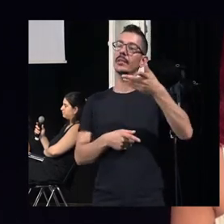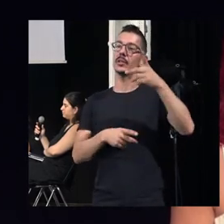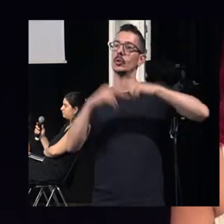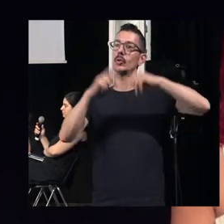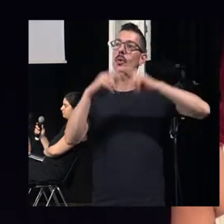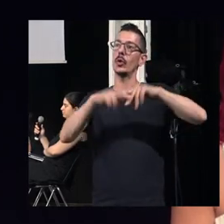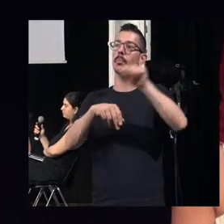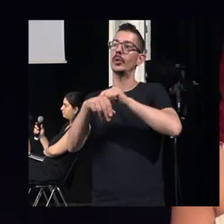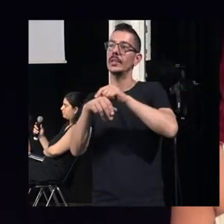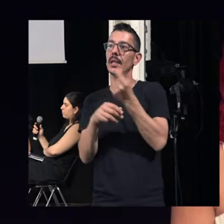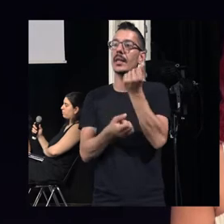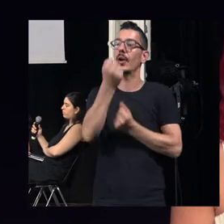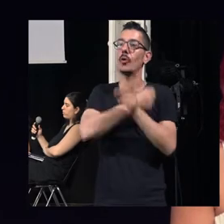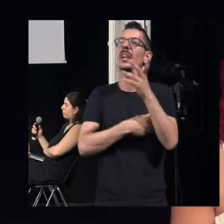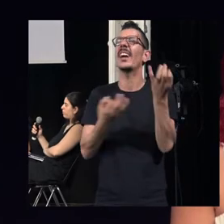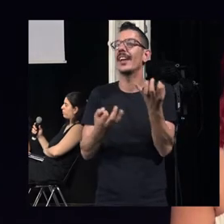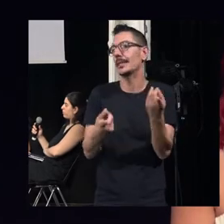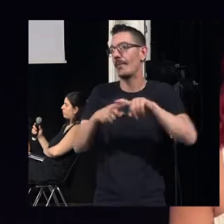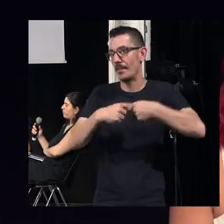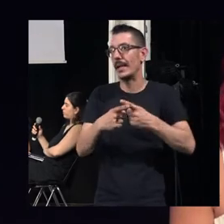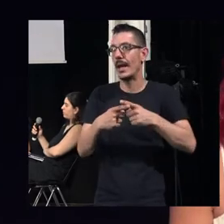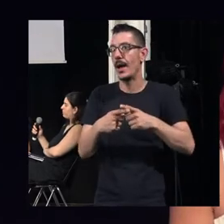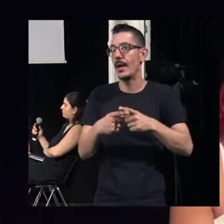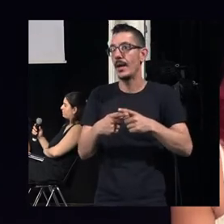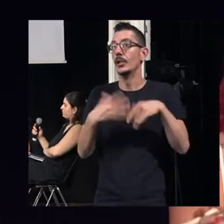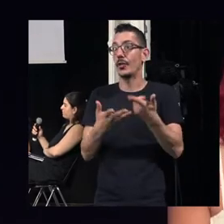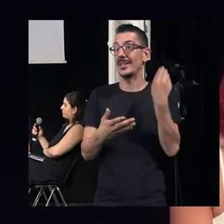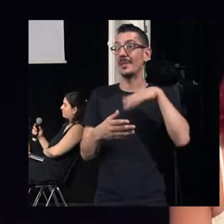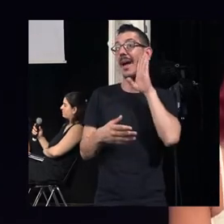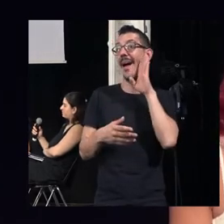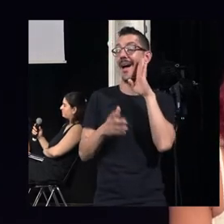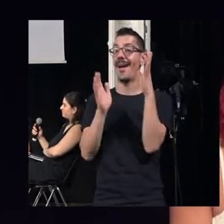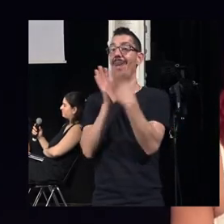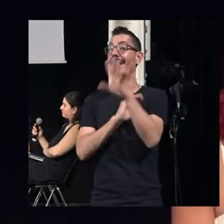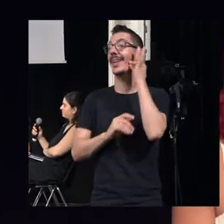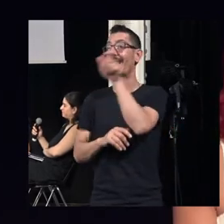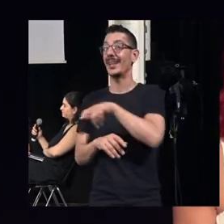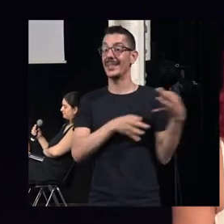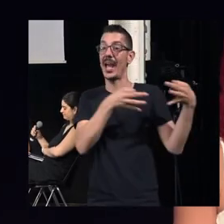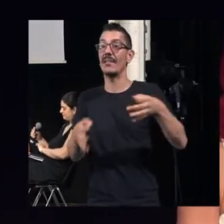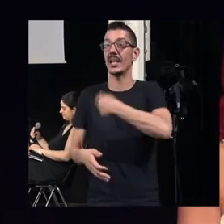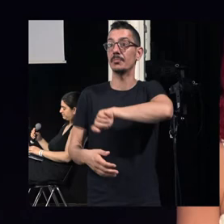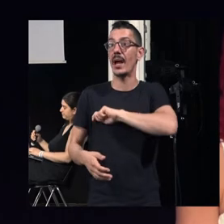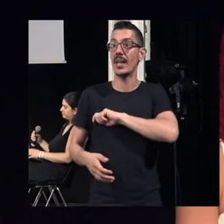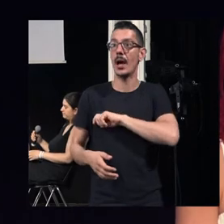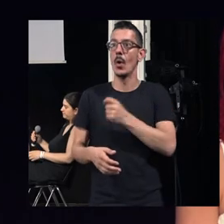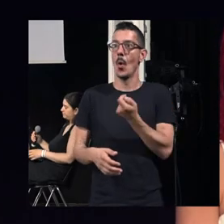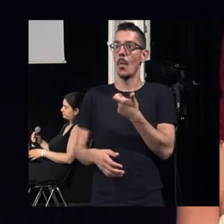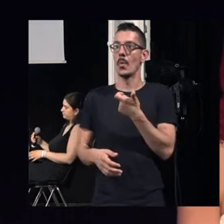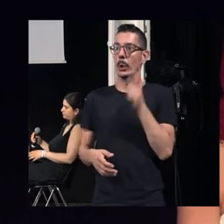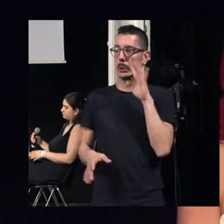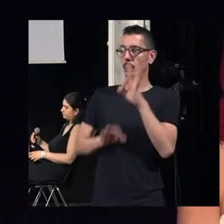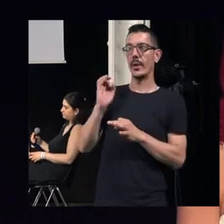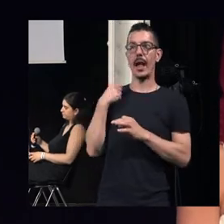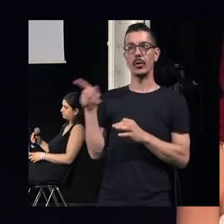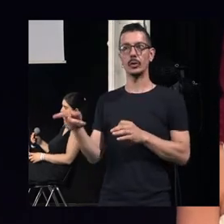y económica como era la familia. Entonces, ¿qué ocurría? Le pusieron como condición para validar los matrimonios